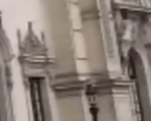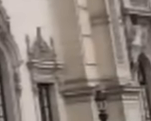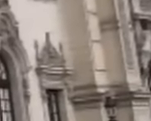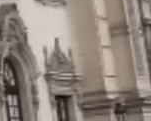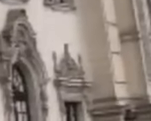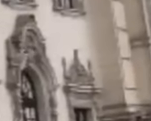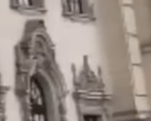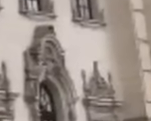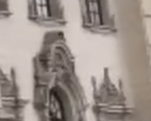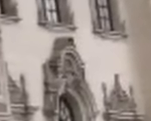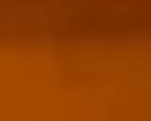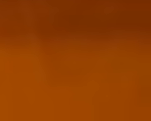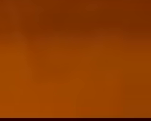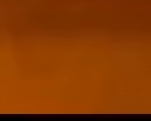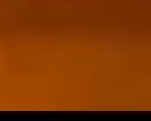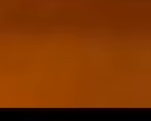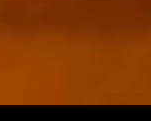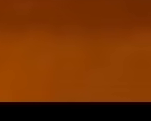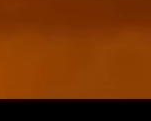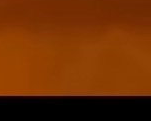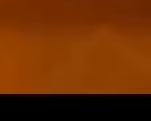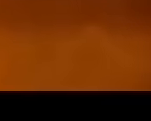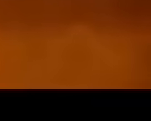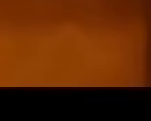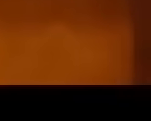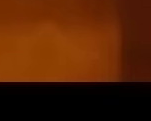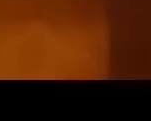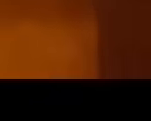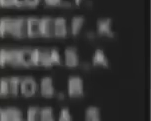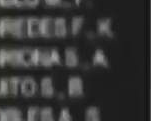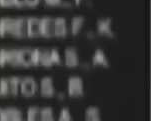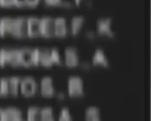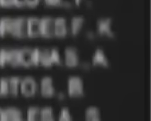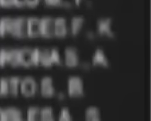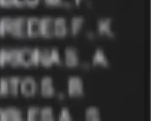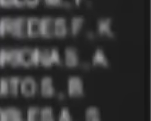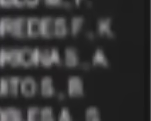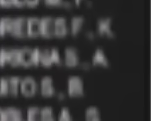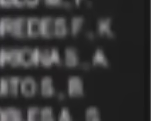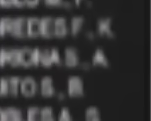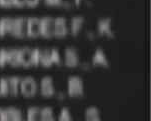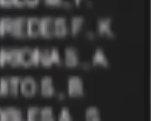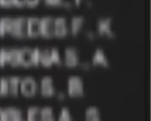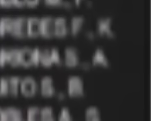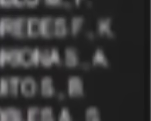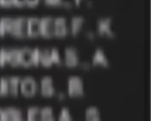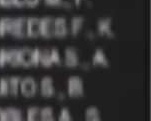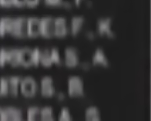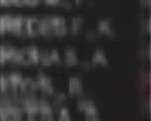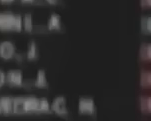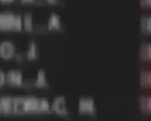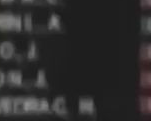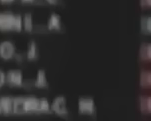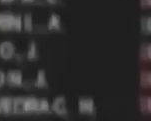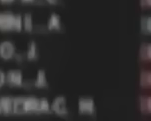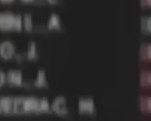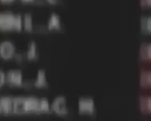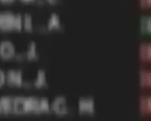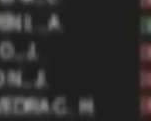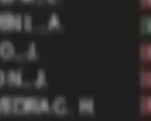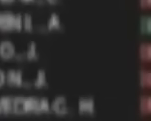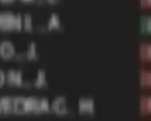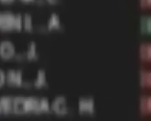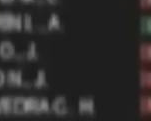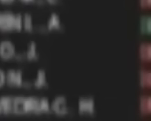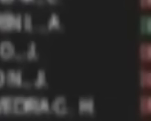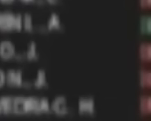el retiro del Estado peruano de la Roja CIDH. Han votado a favor 64 señores congresistas,